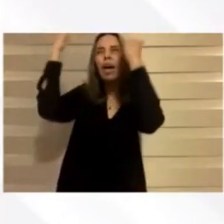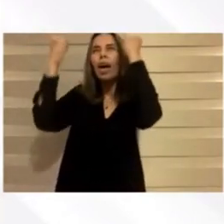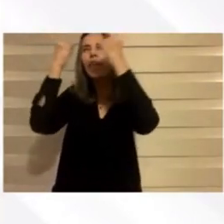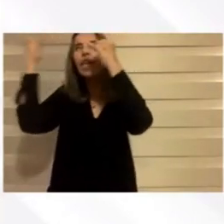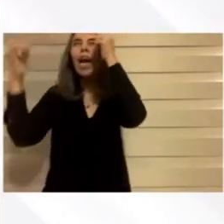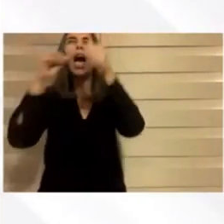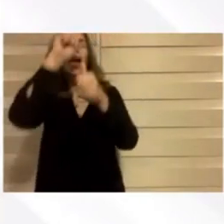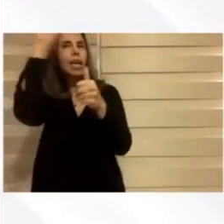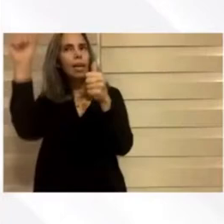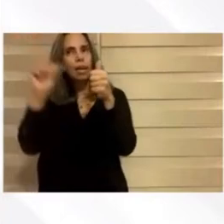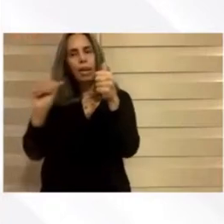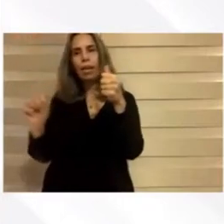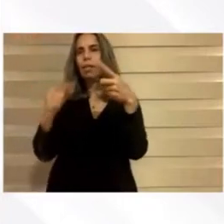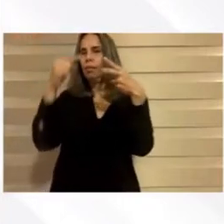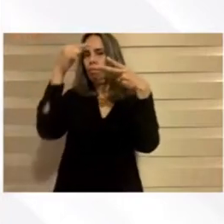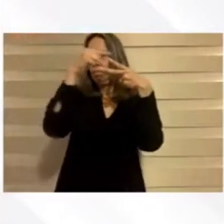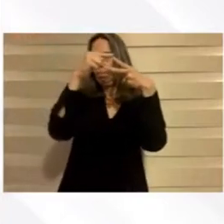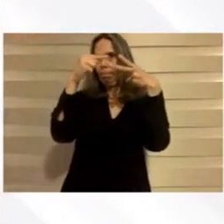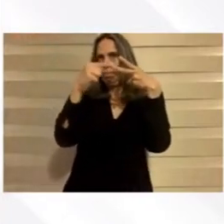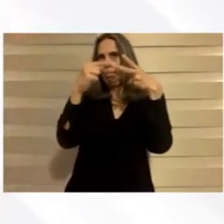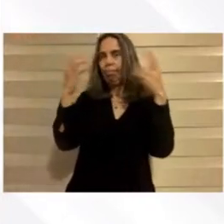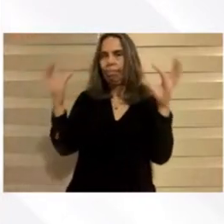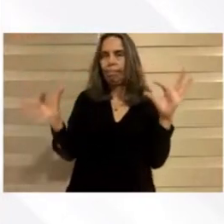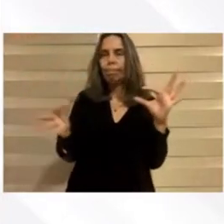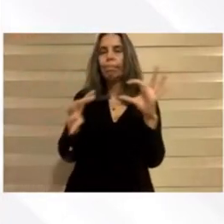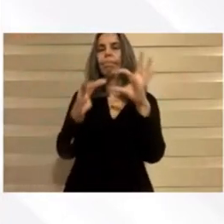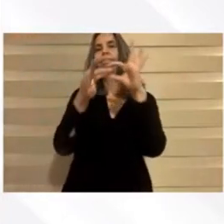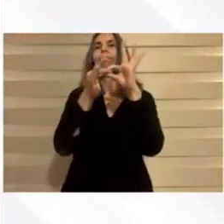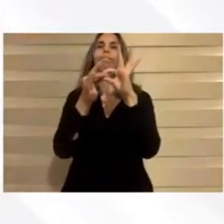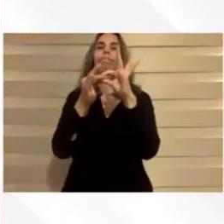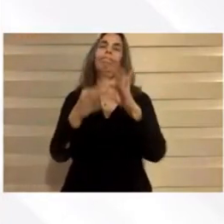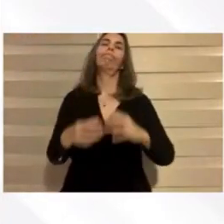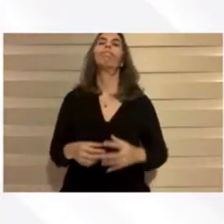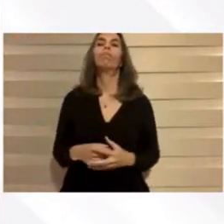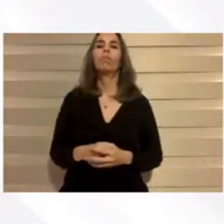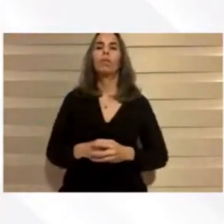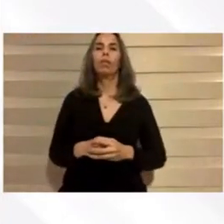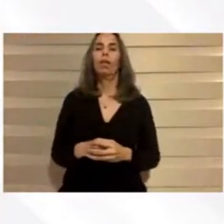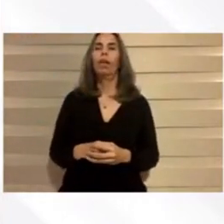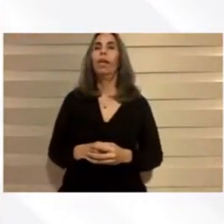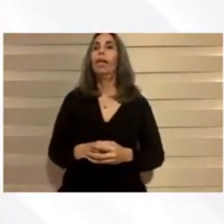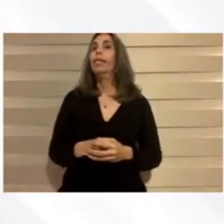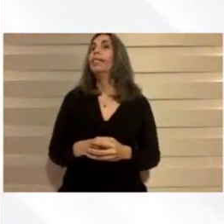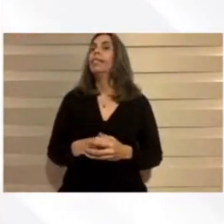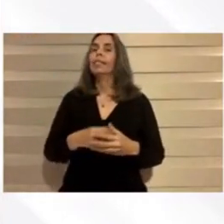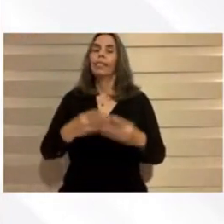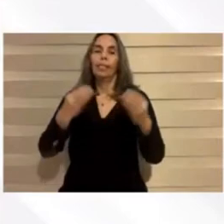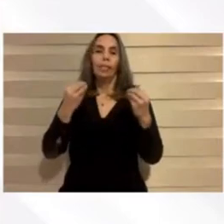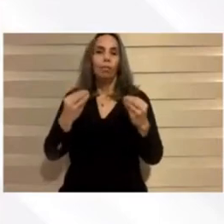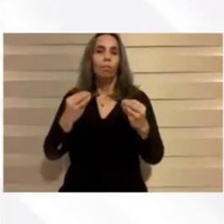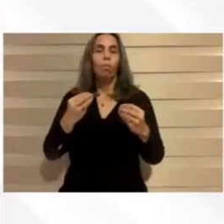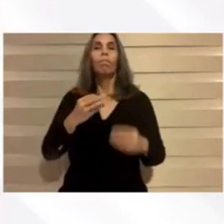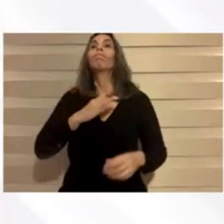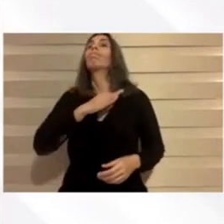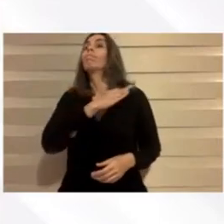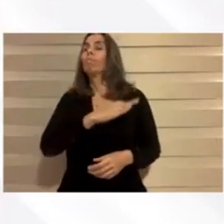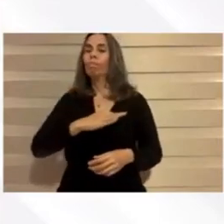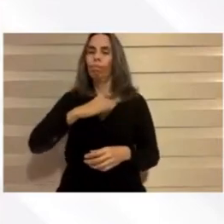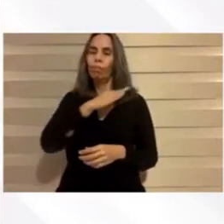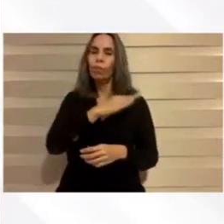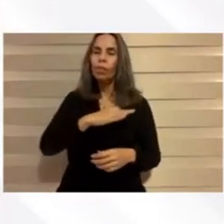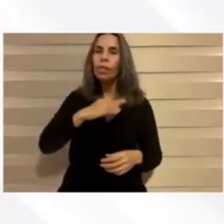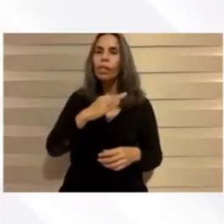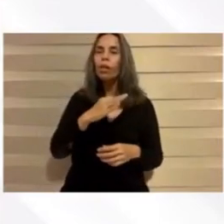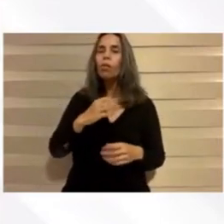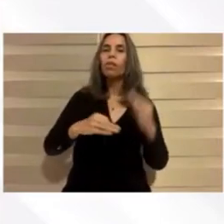con el arte y con la apreciación estética. Muchas felicidades, de verdad, a nombre también de mi equipo,